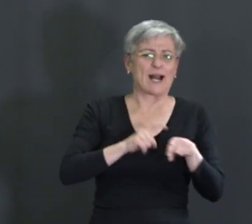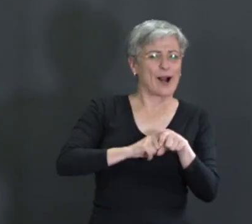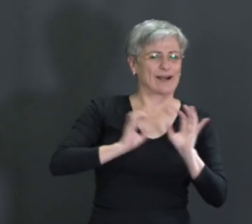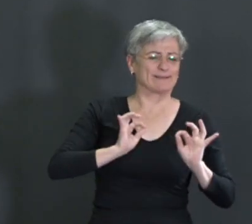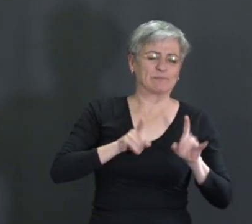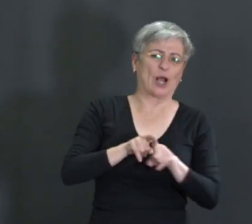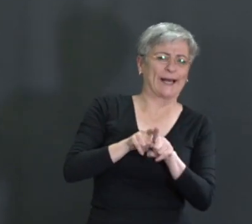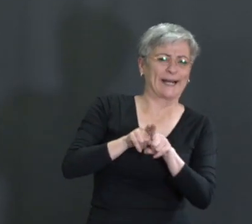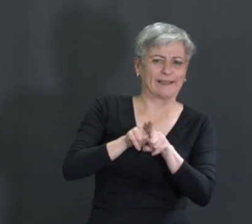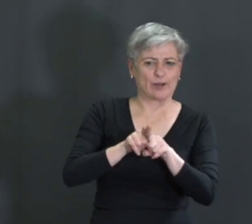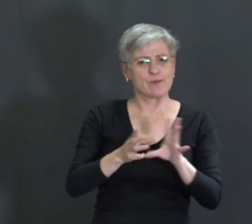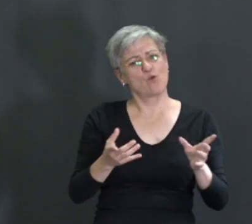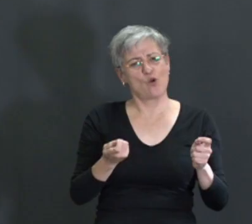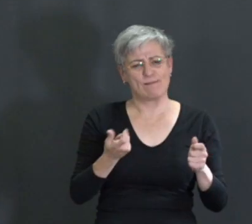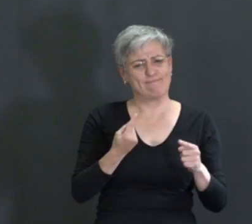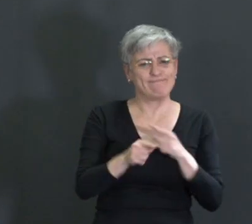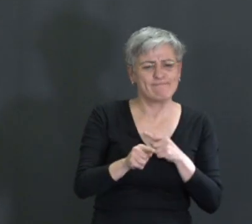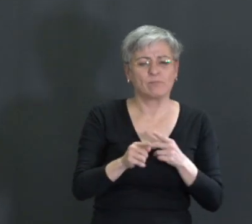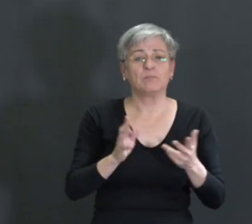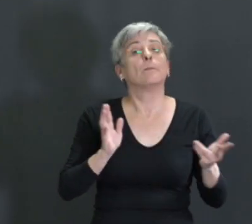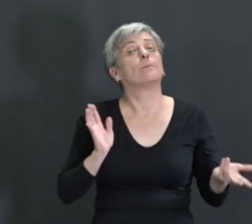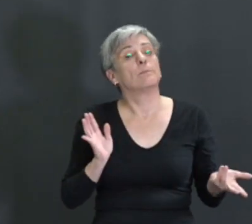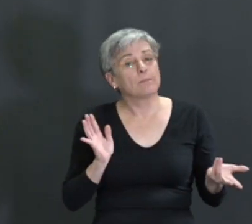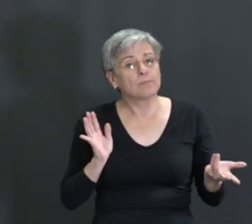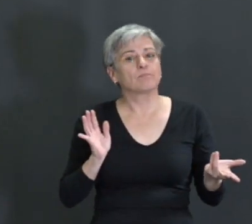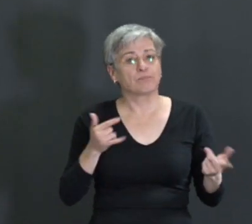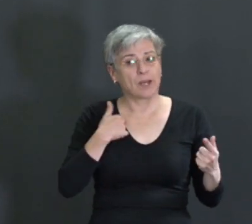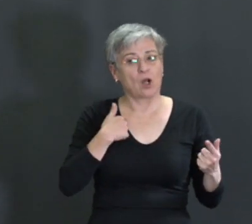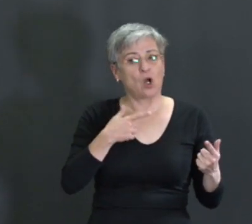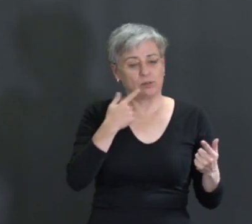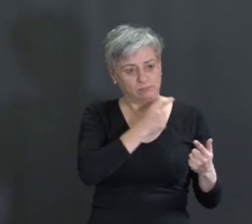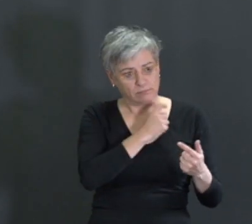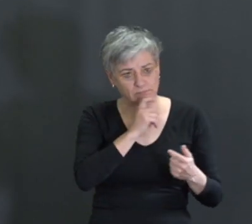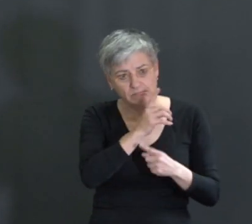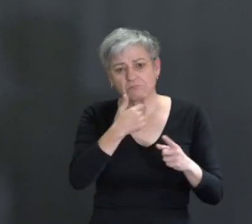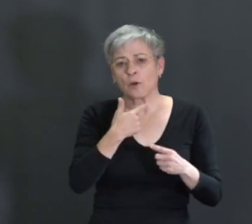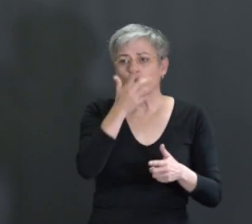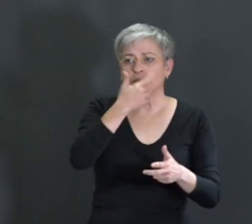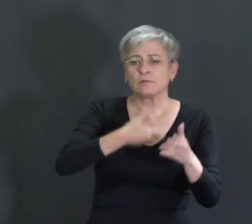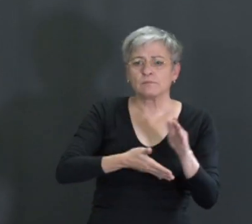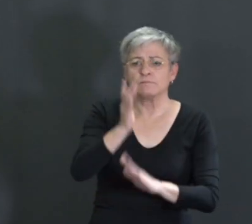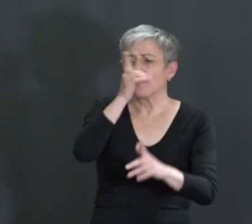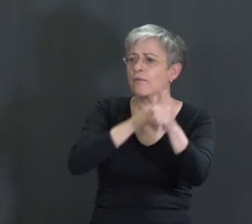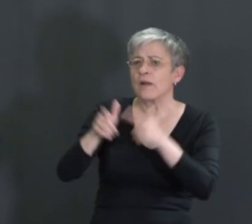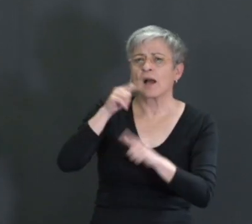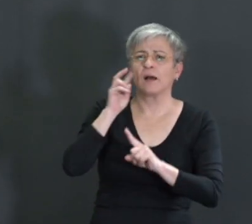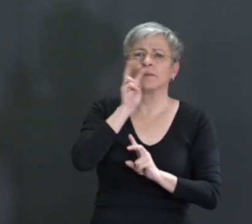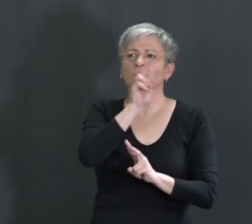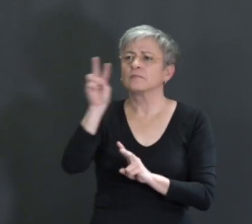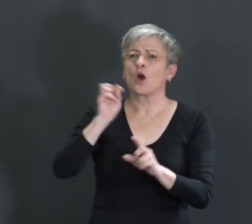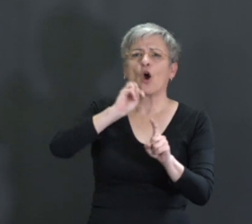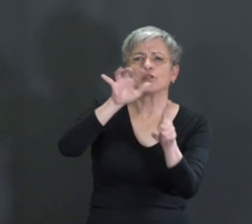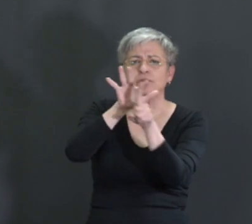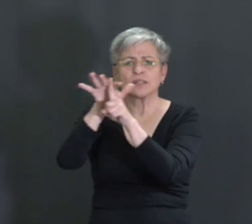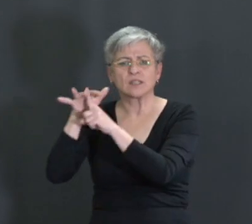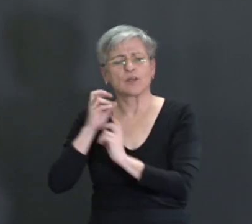crítico y ácido, ¿no? Pero no hay nada como viajar para ver cómo se está en otras situaciones,